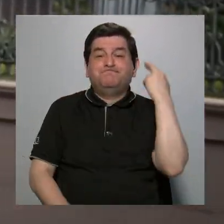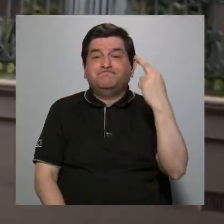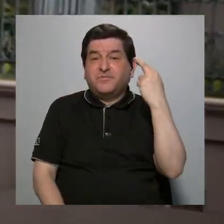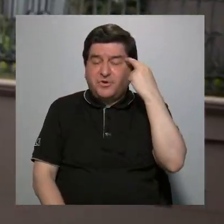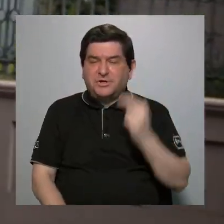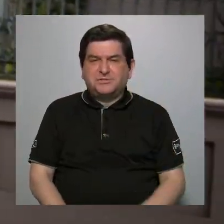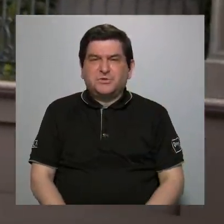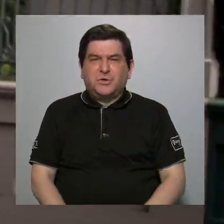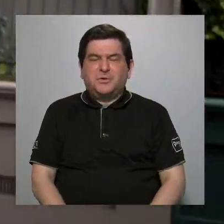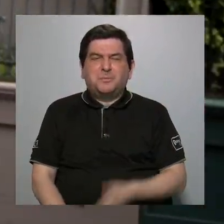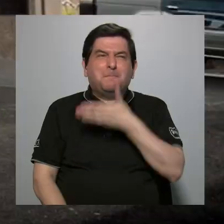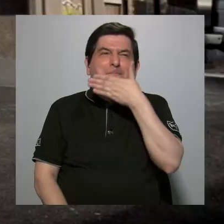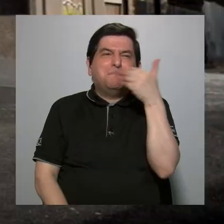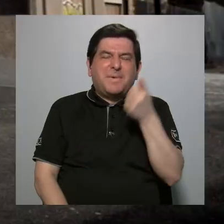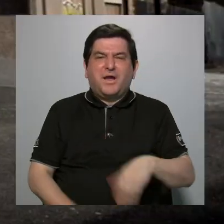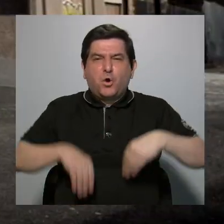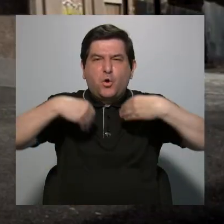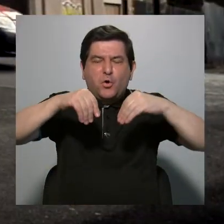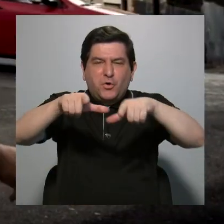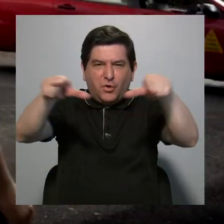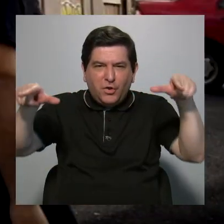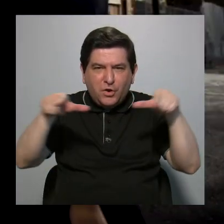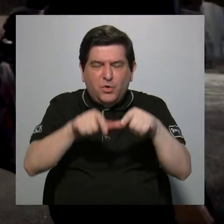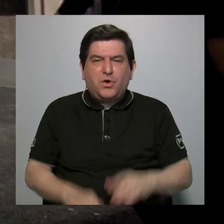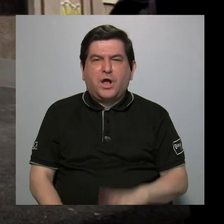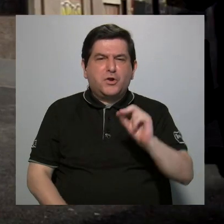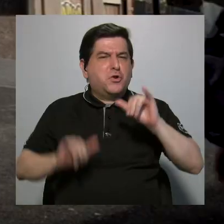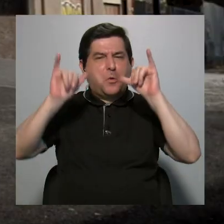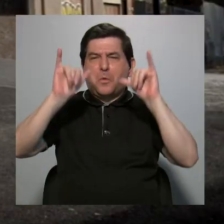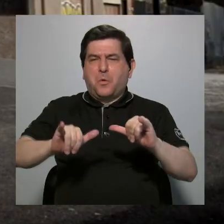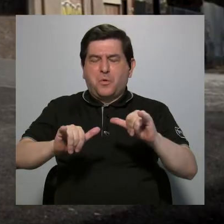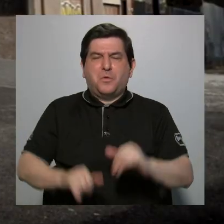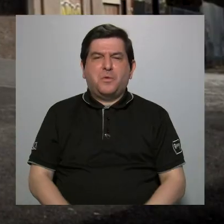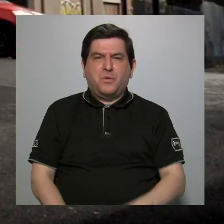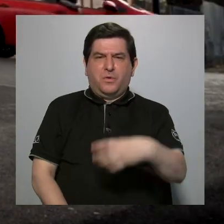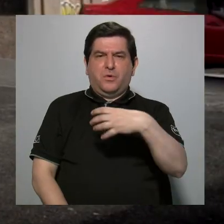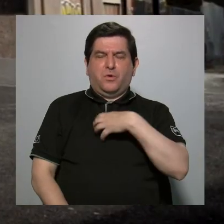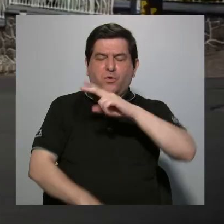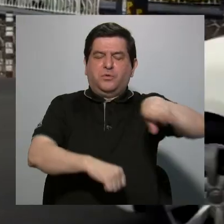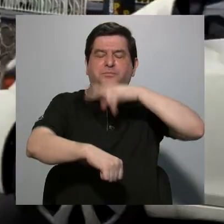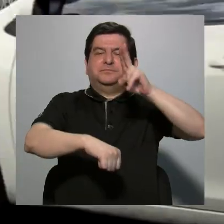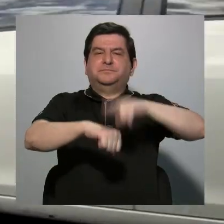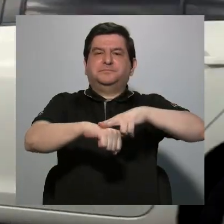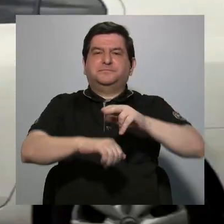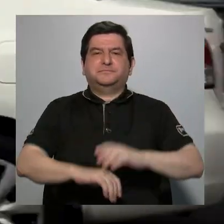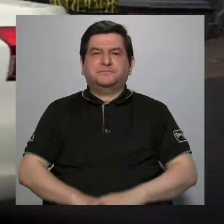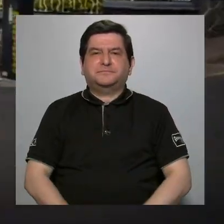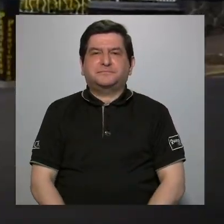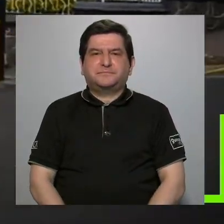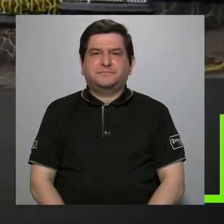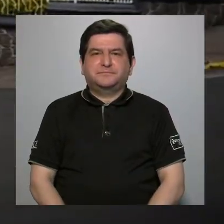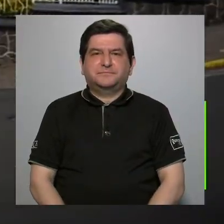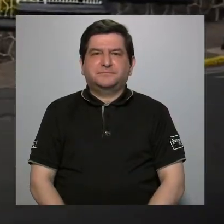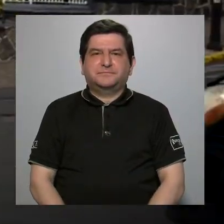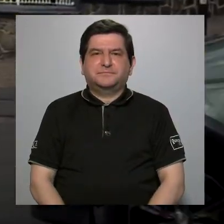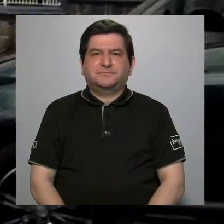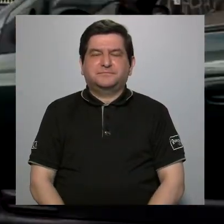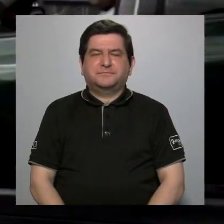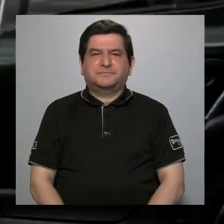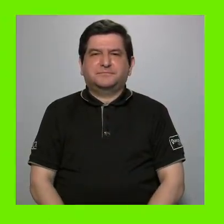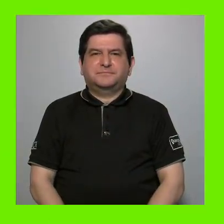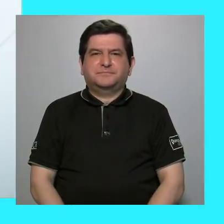por ello que resulta más rentable vender un terreno que conservarlo como patrimonio nacional.